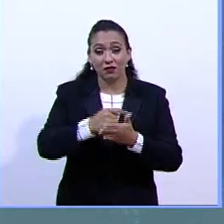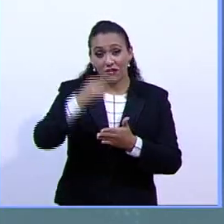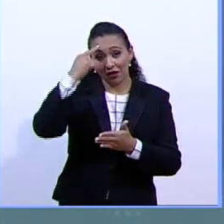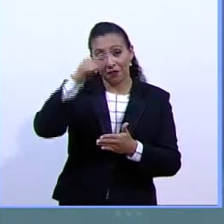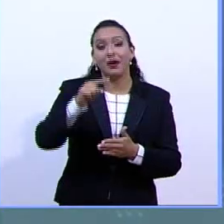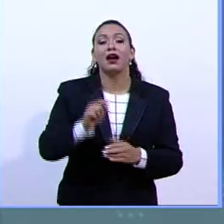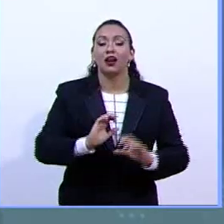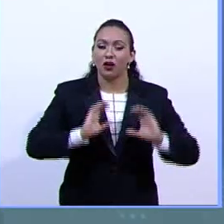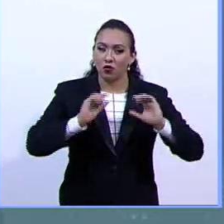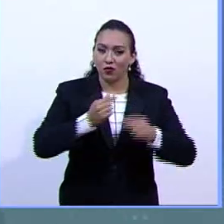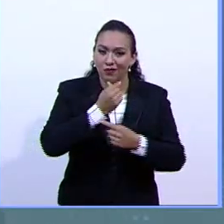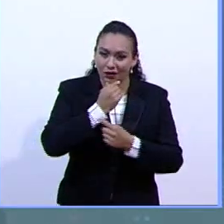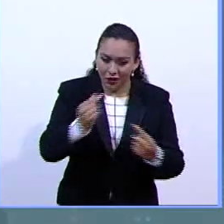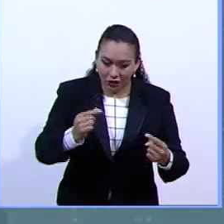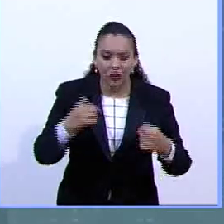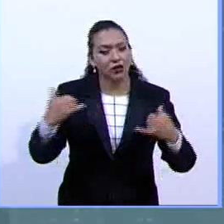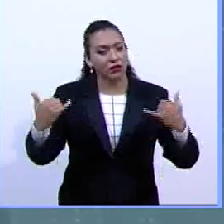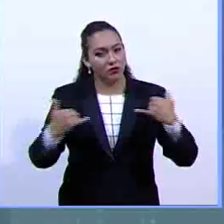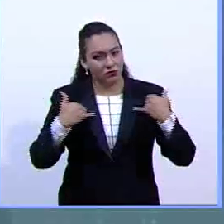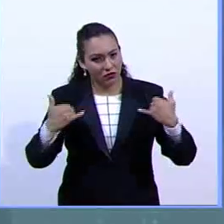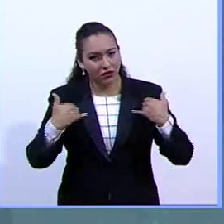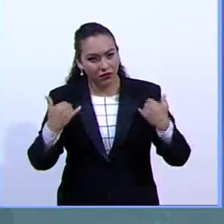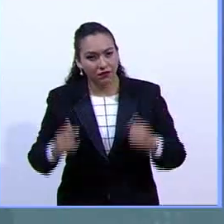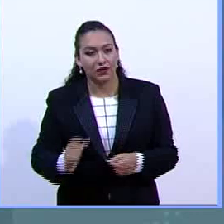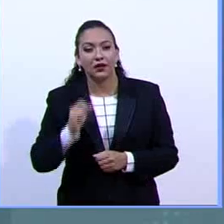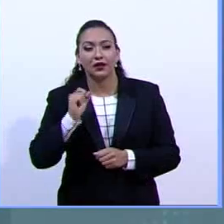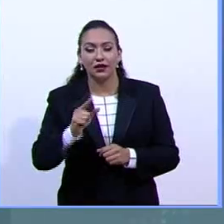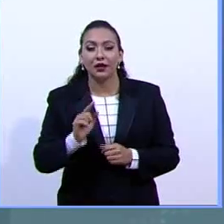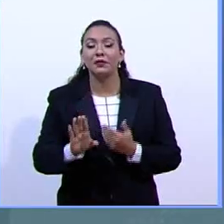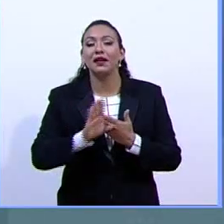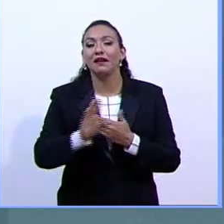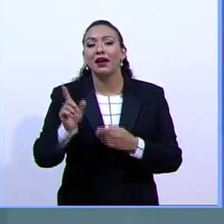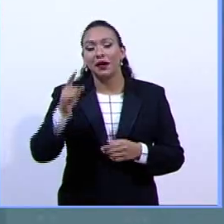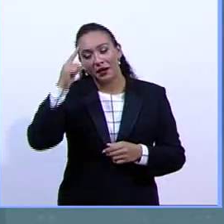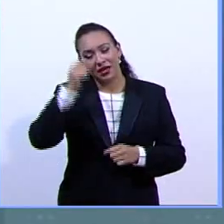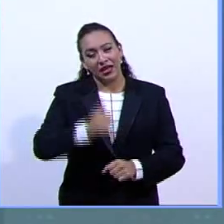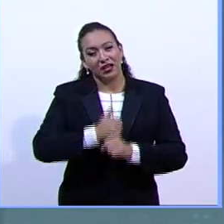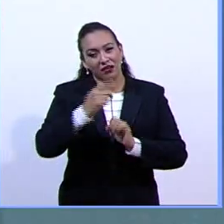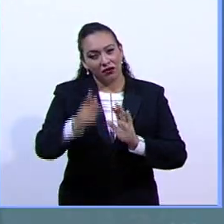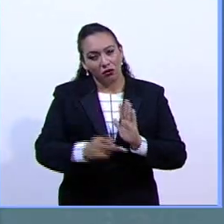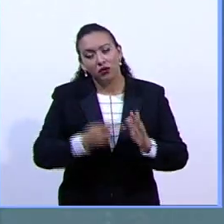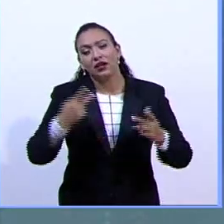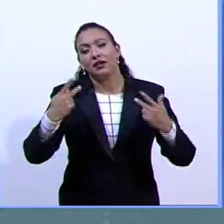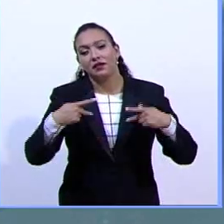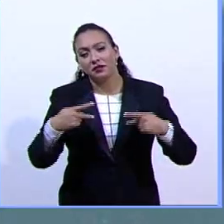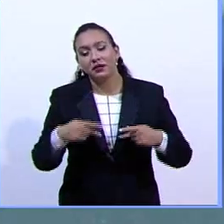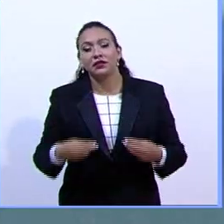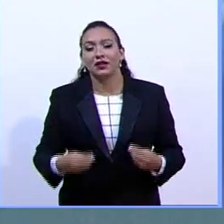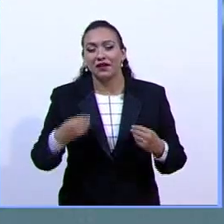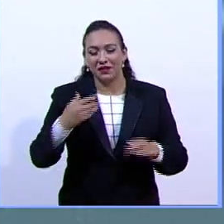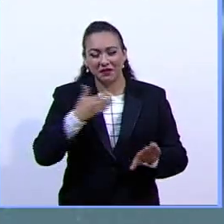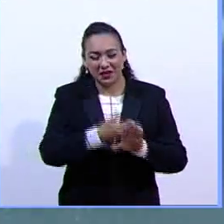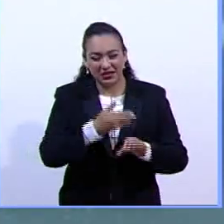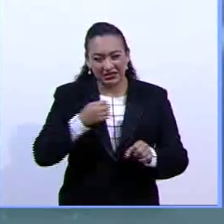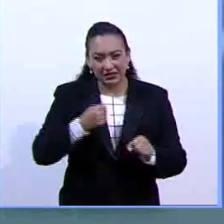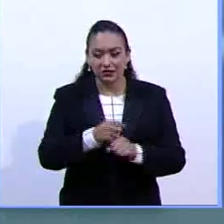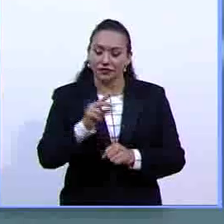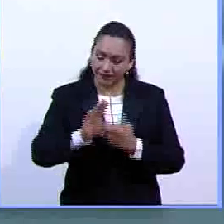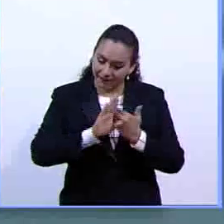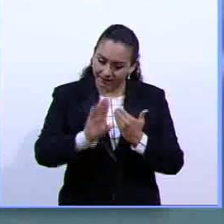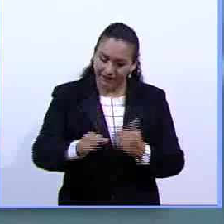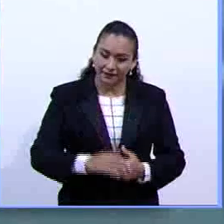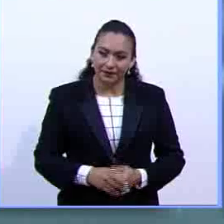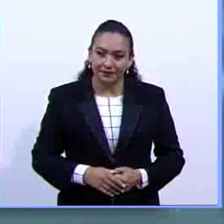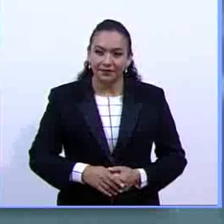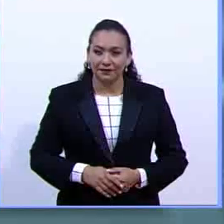interés superior de infancias y adolescencias, así como evitar la revictimización de las personas en situación de violencia. Para el canal